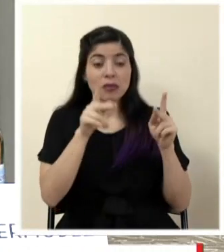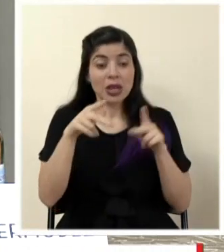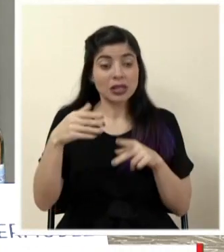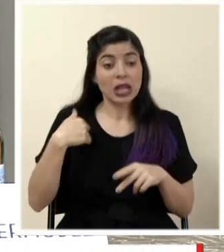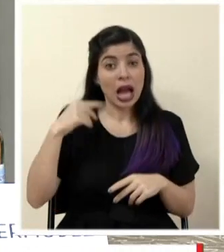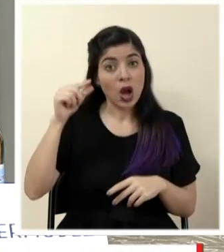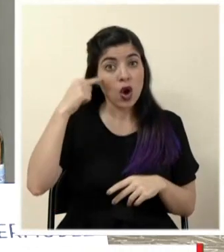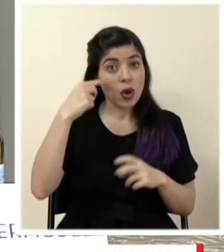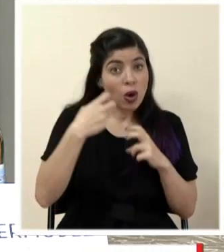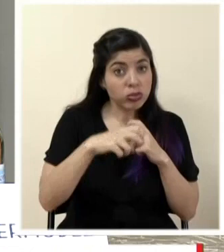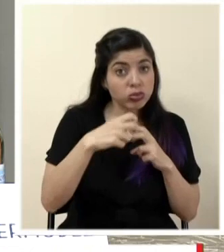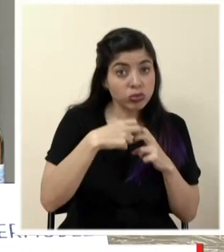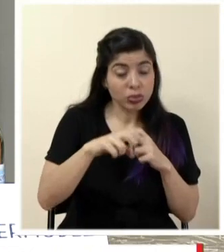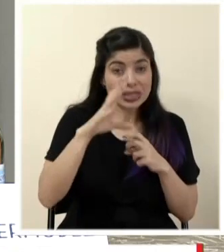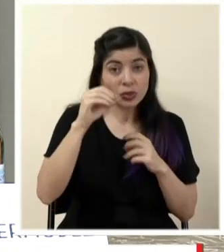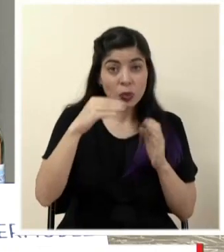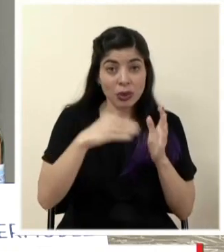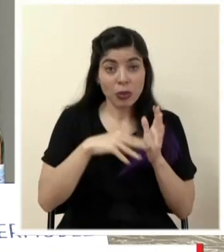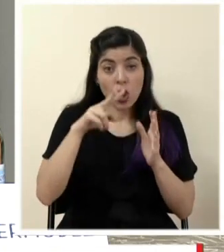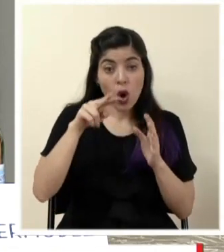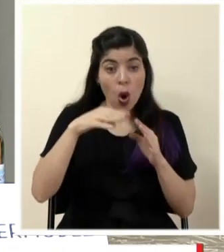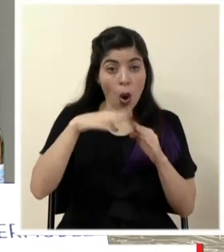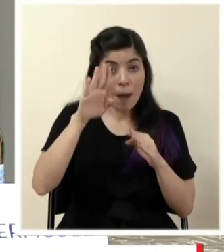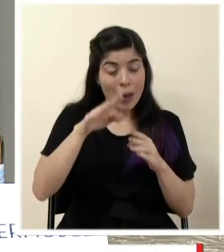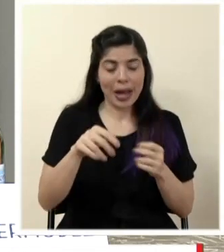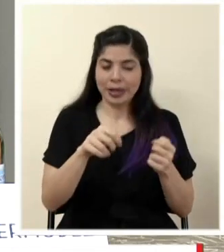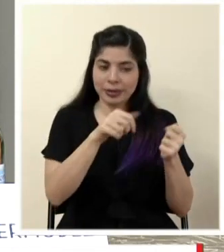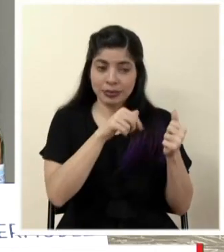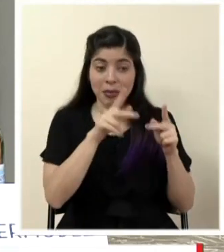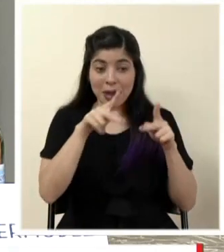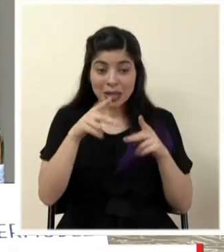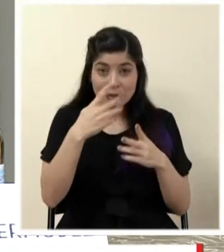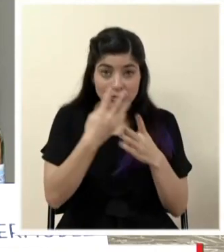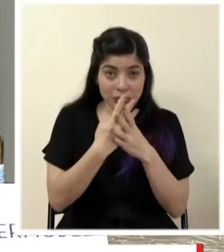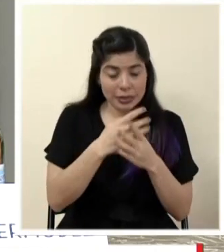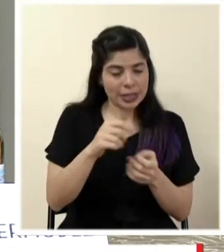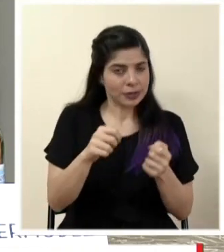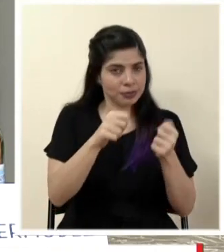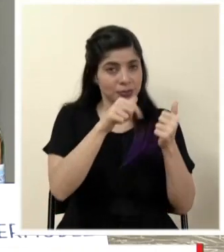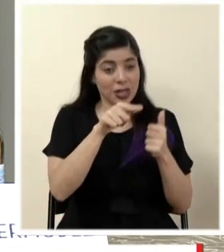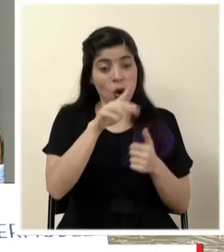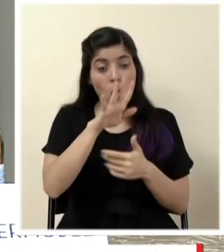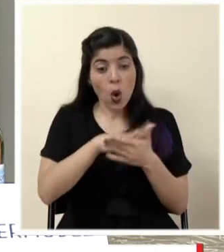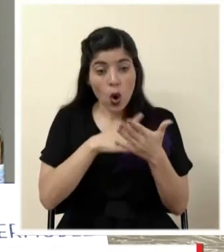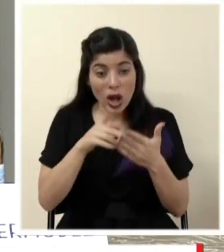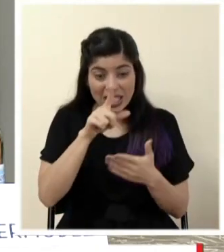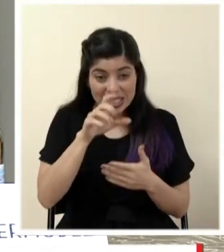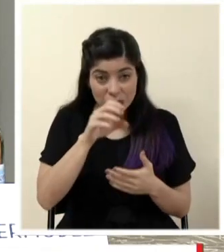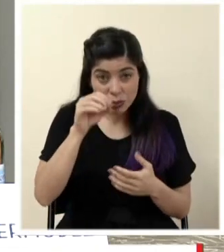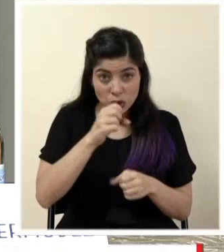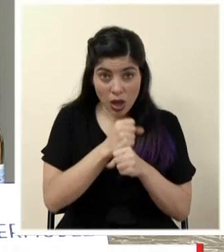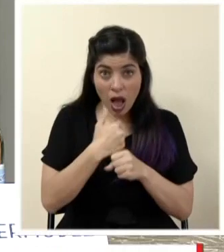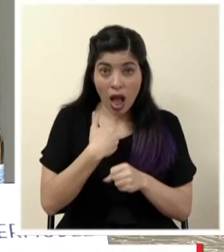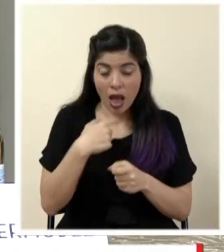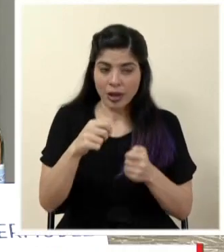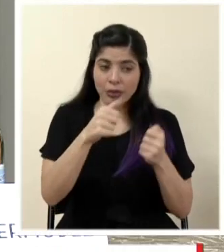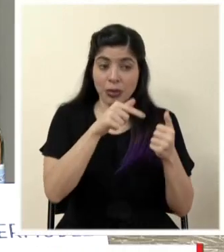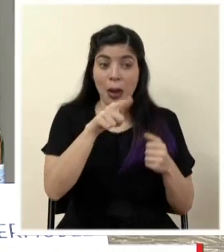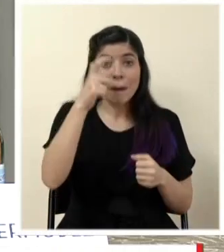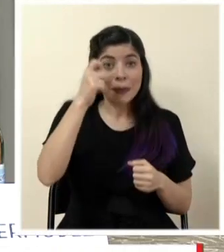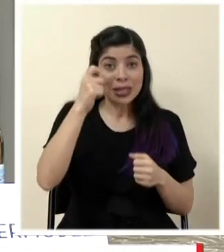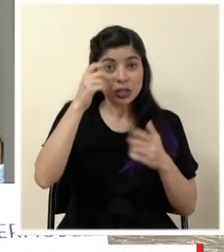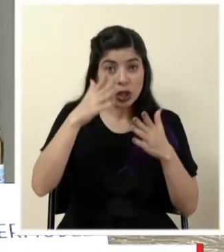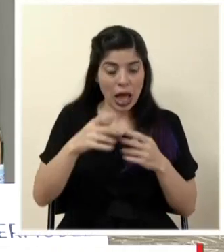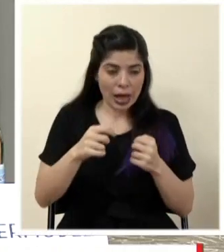transferencias del Estado de 50.000 colones o más, que sean privados de libertad, que tengan una jornada 100%, que sean pensionados o menores de 15